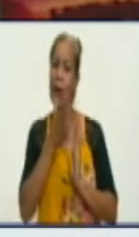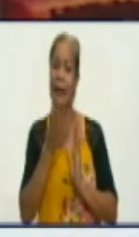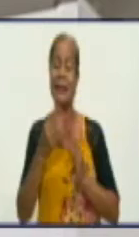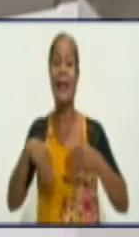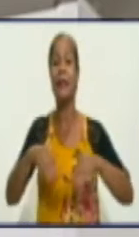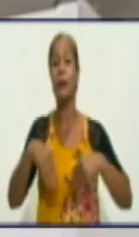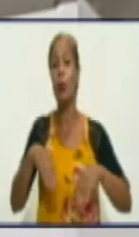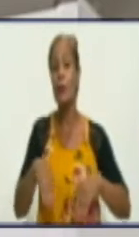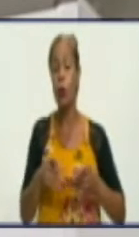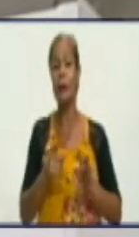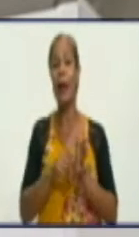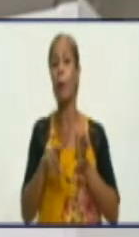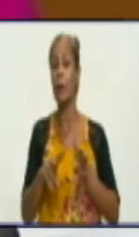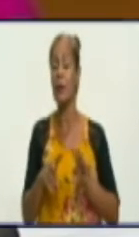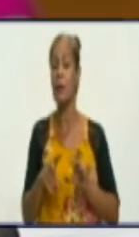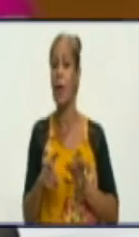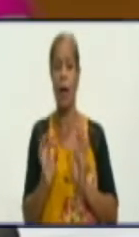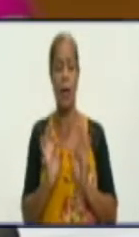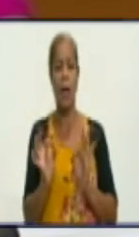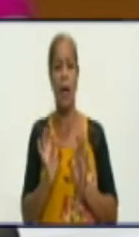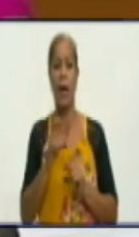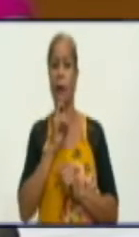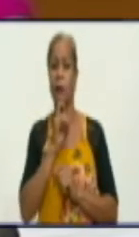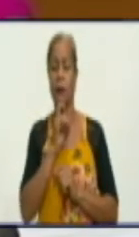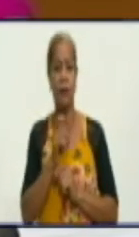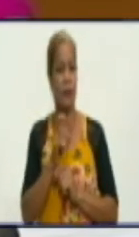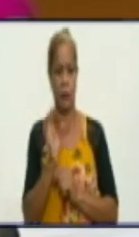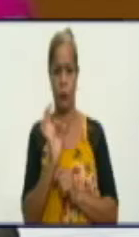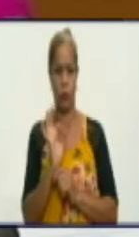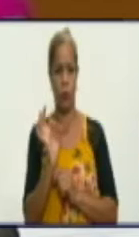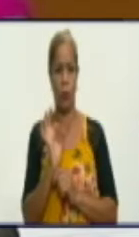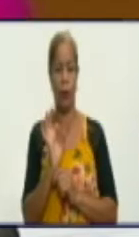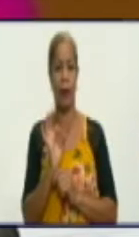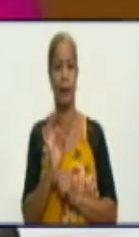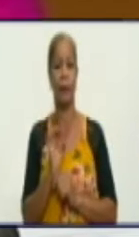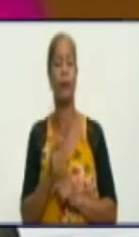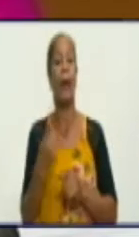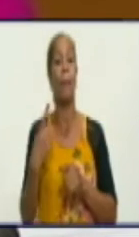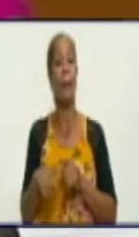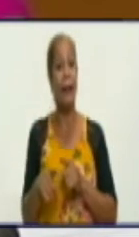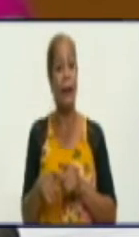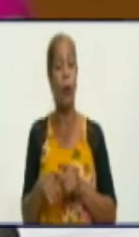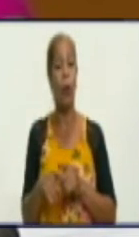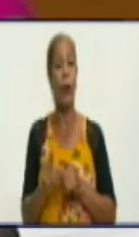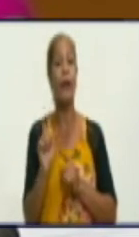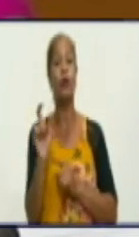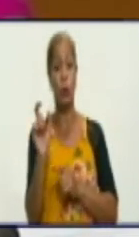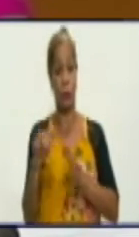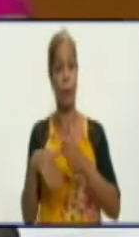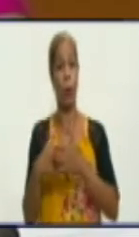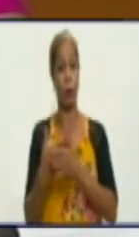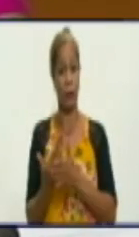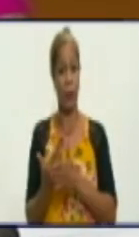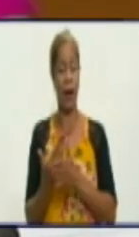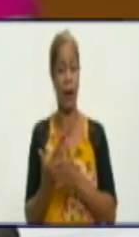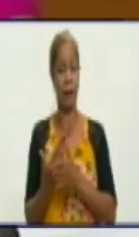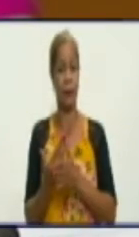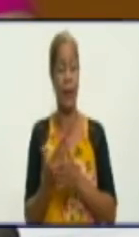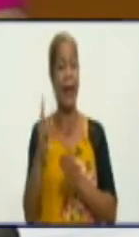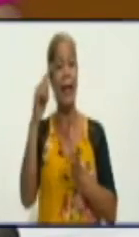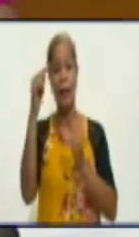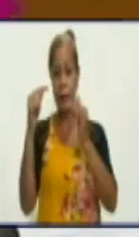compleja? No, para nada, para nada. Es cierto que la tendencia en los últimos días ha sido a ir hacia una disminución